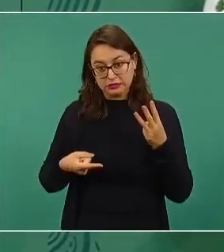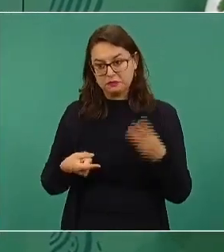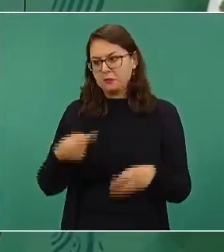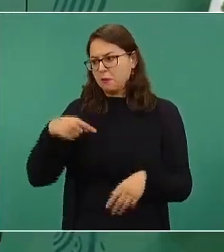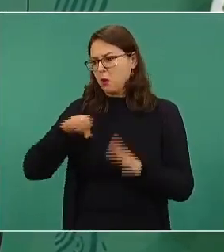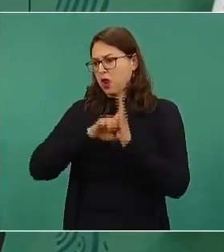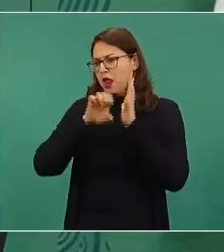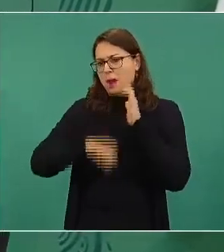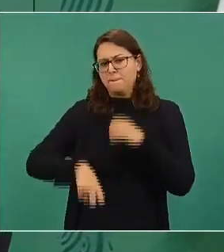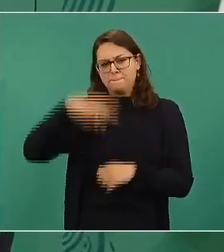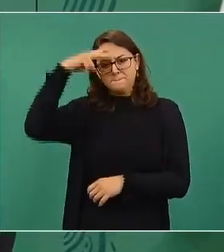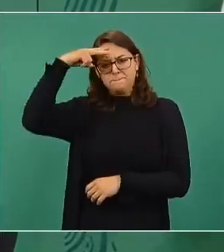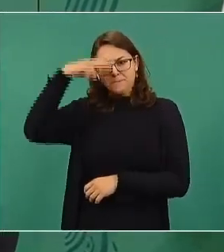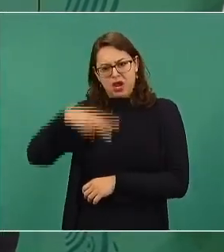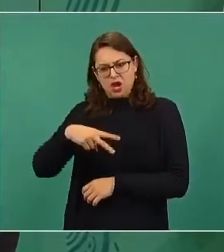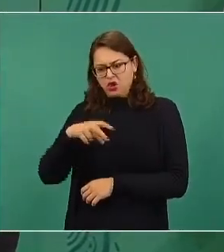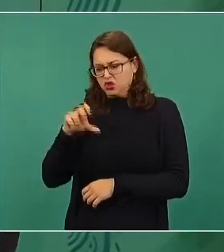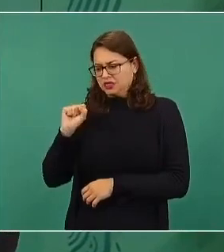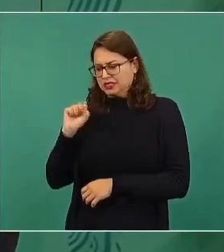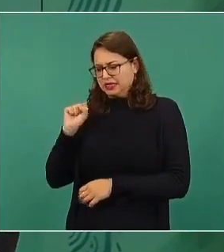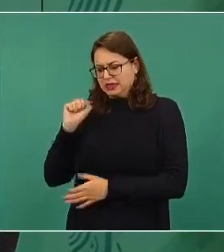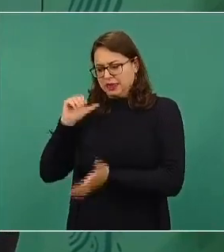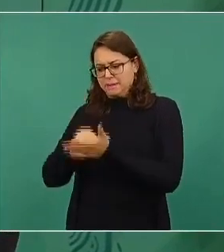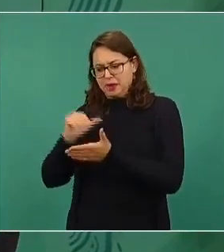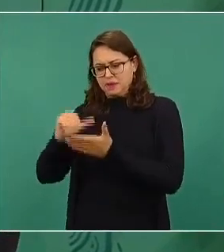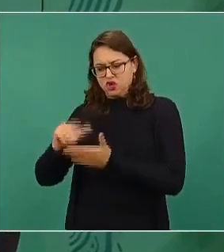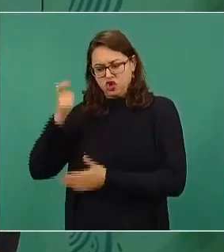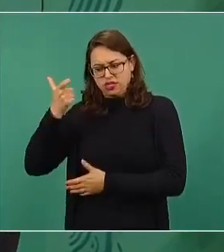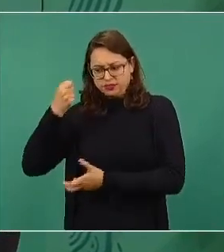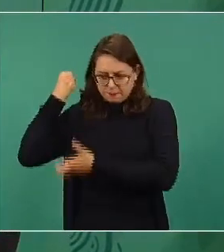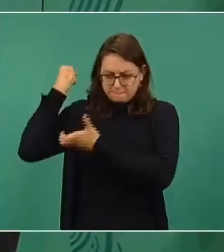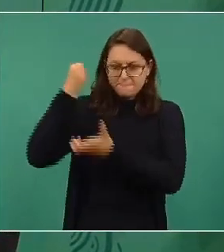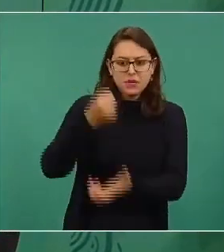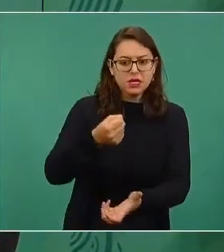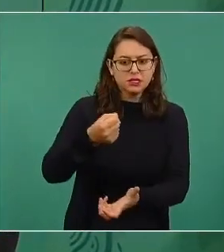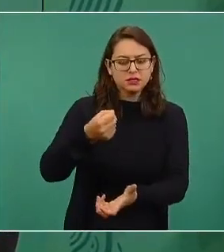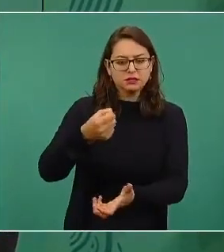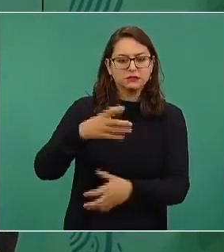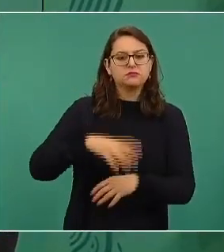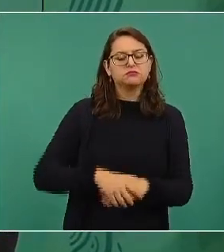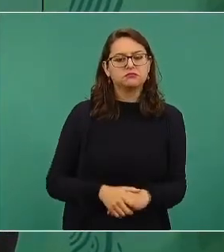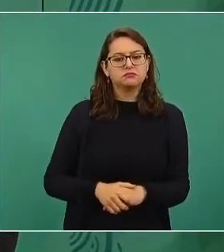entregar como 60,000 millones a México.